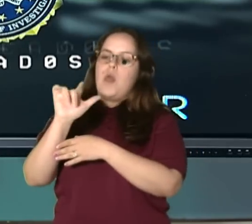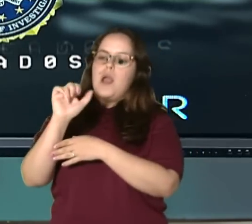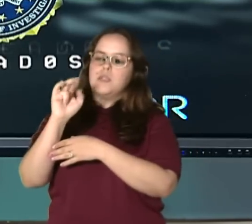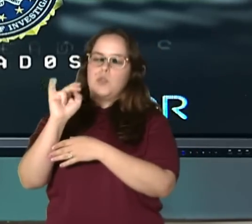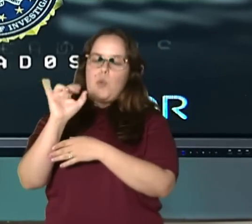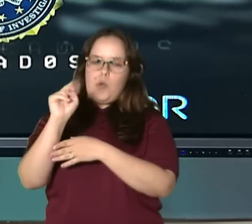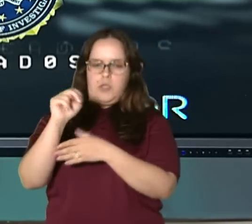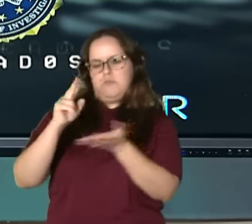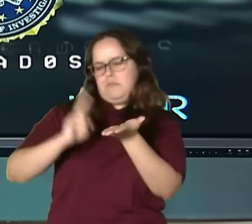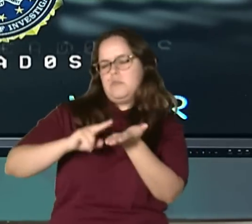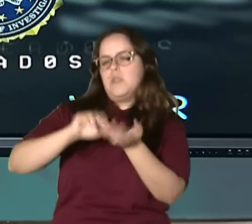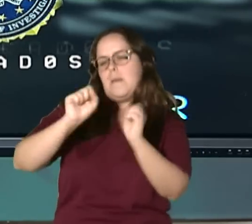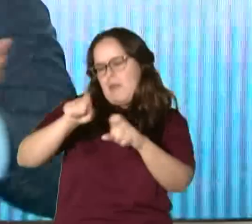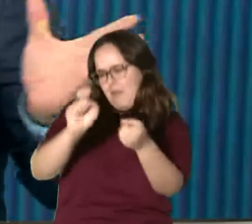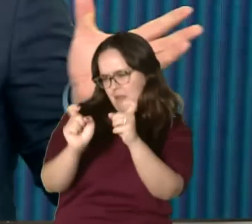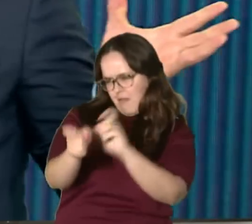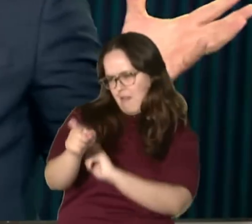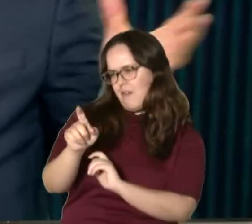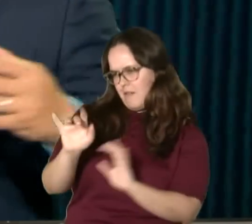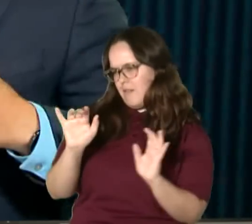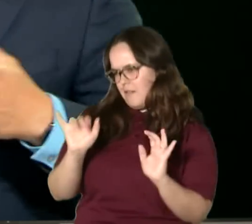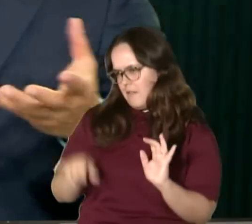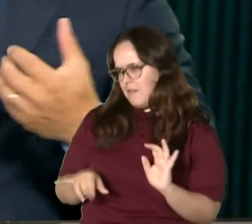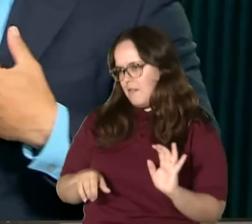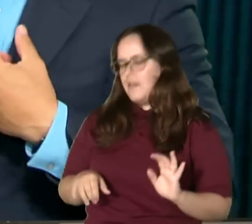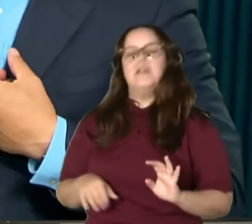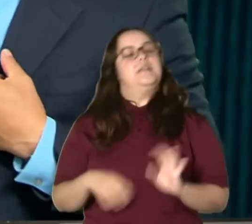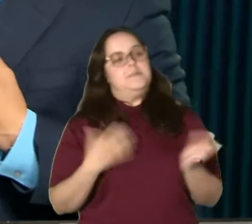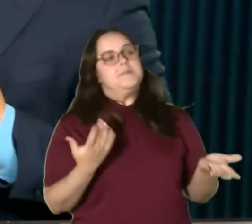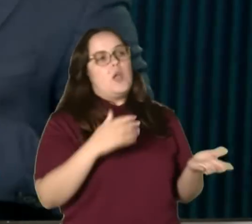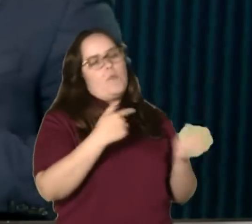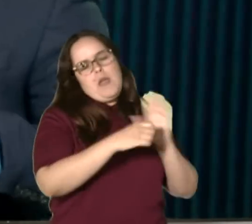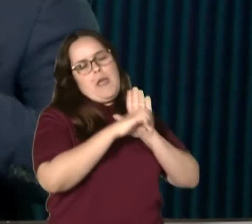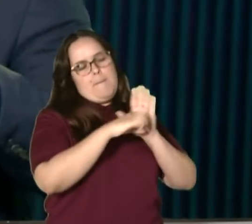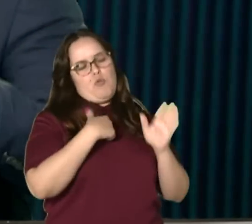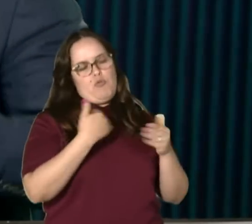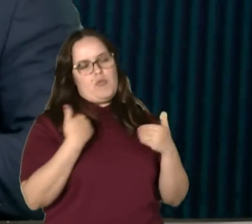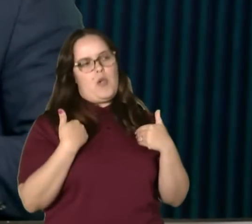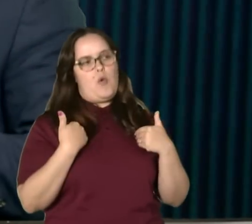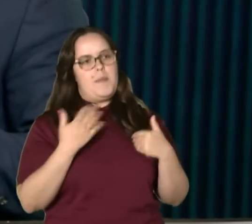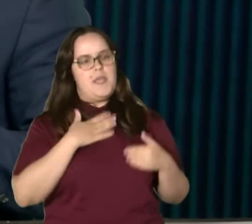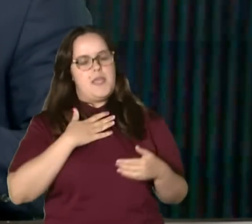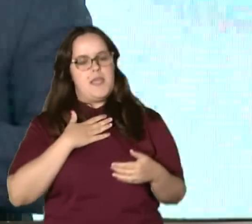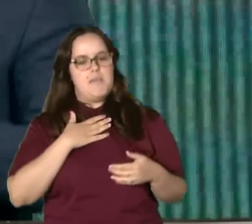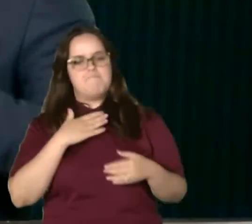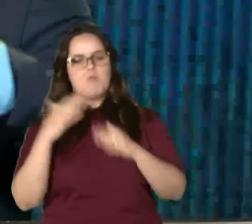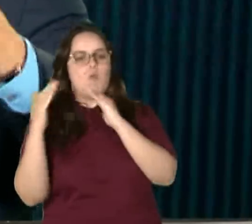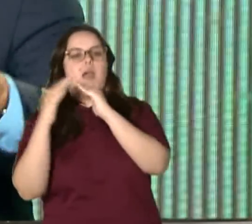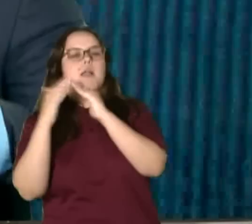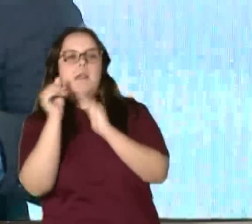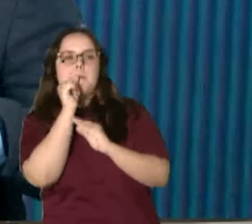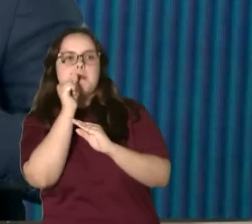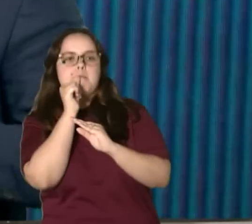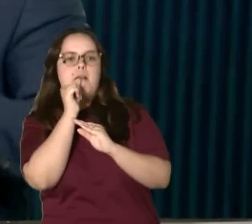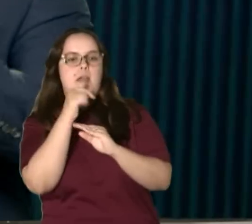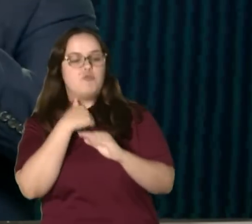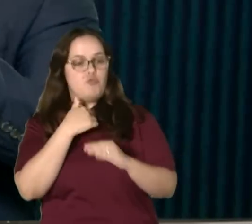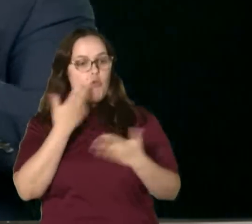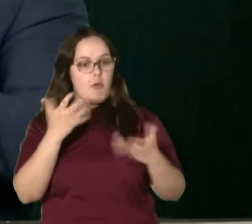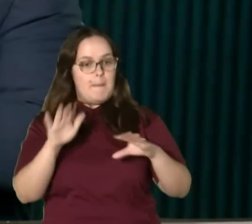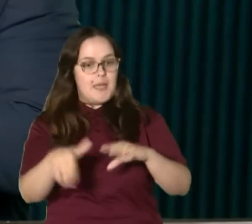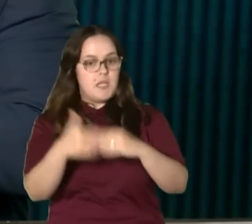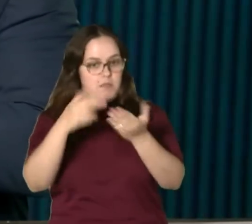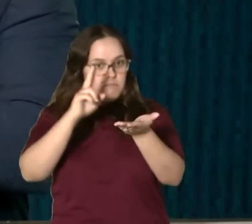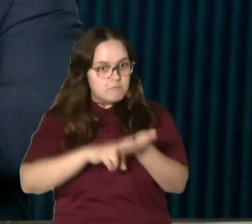incluya entonces cada cual lo que le corresponde un ejemplo que te puedo dar yo tengo una casa mía privativa que me produce renta me casé con capitulaciones y